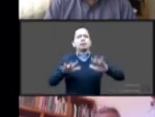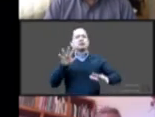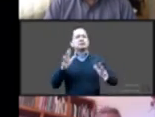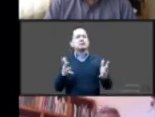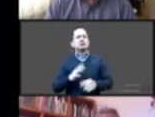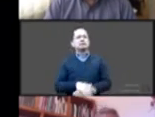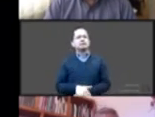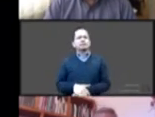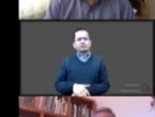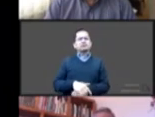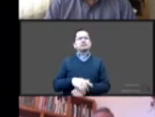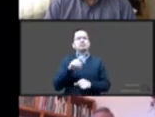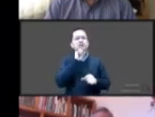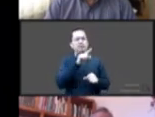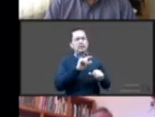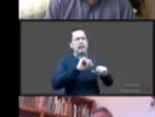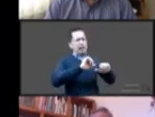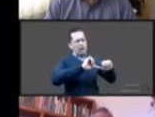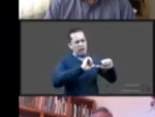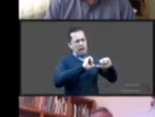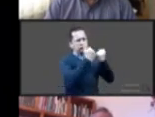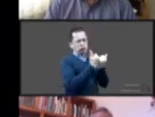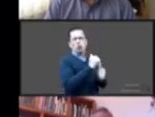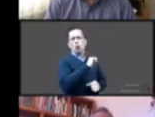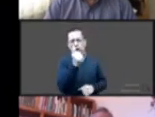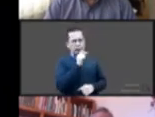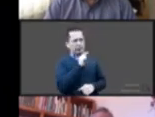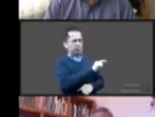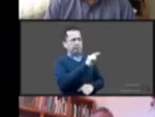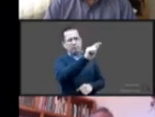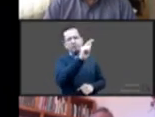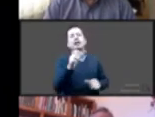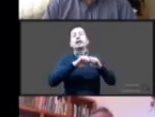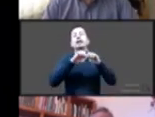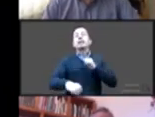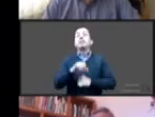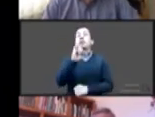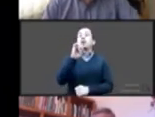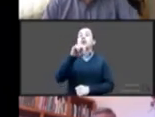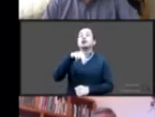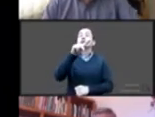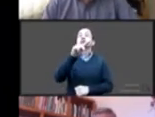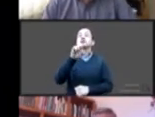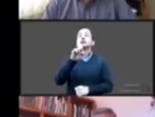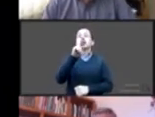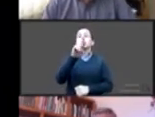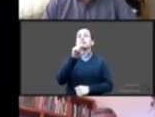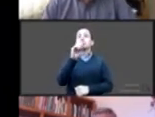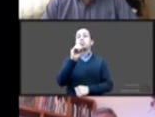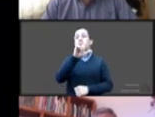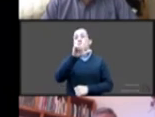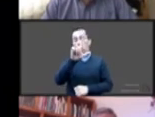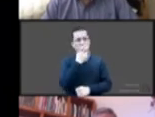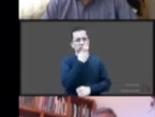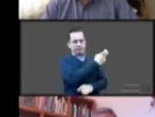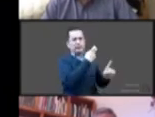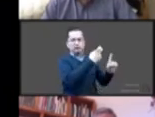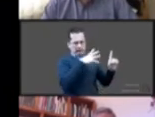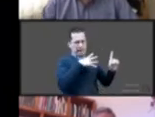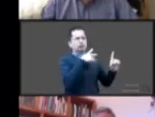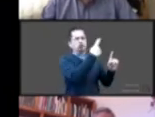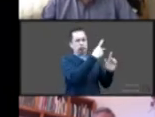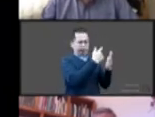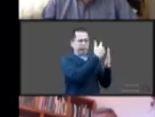otras organizaciones como Interpol, por ejemplo, con la base que tienen de explotación, la base de